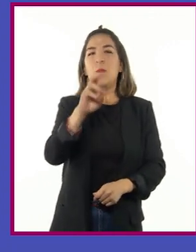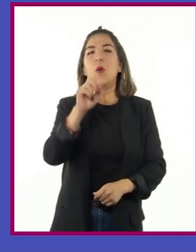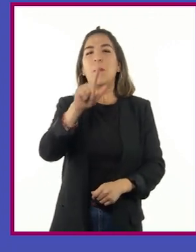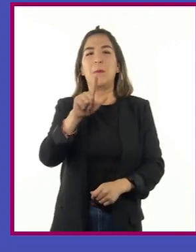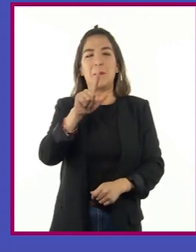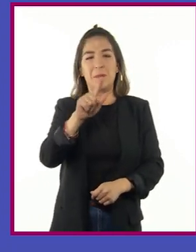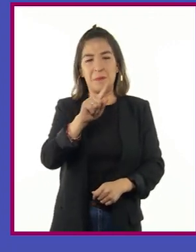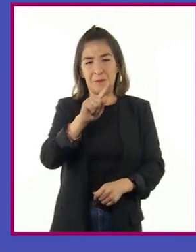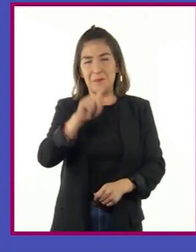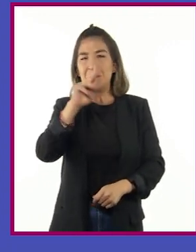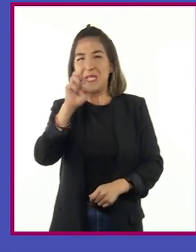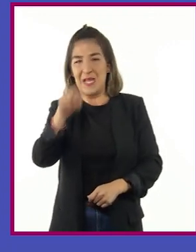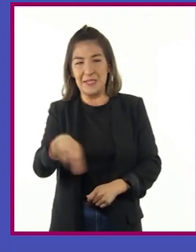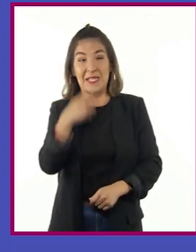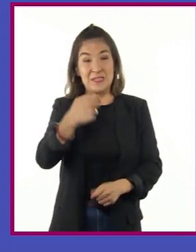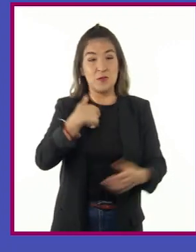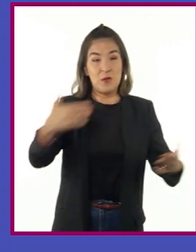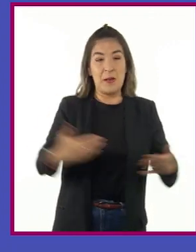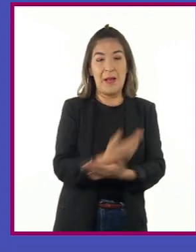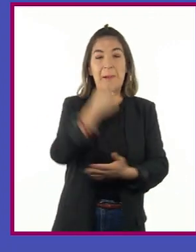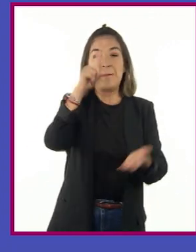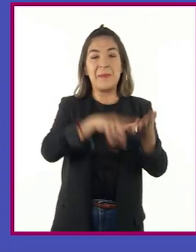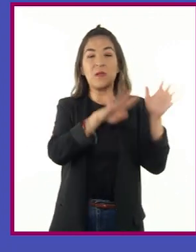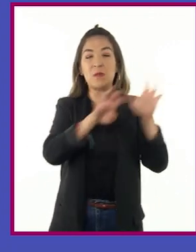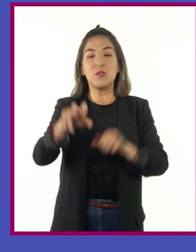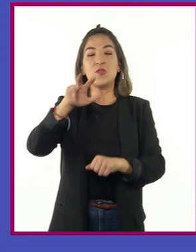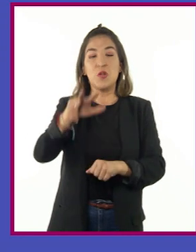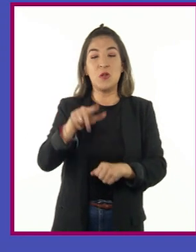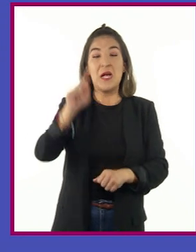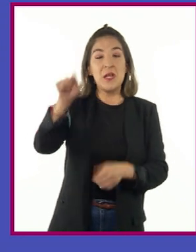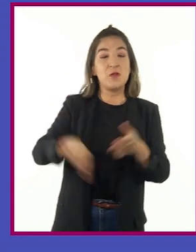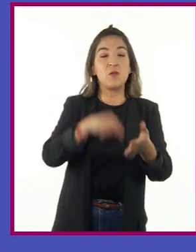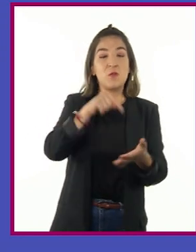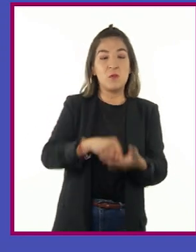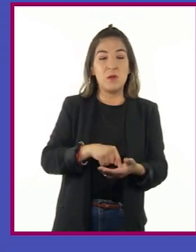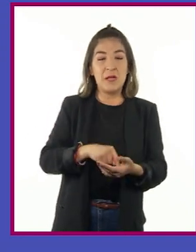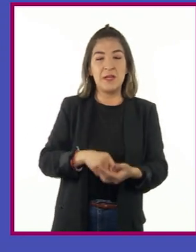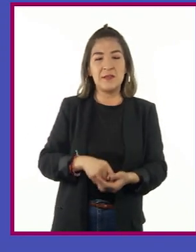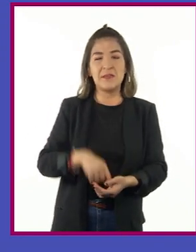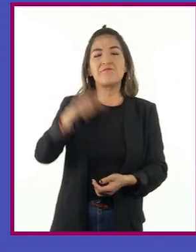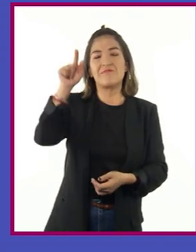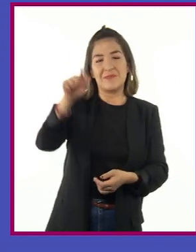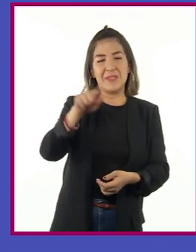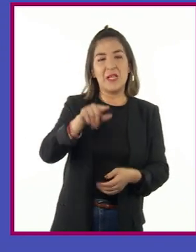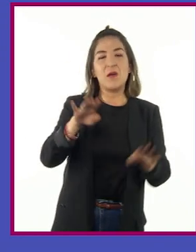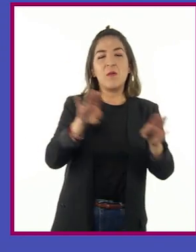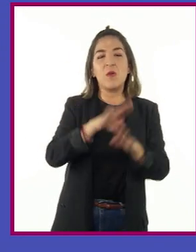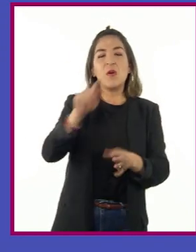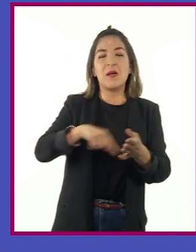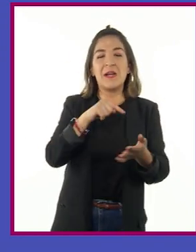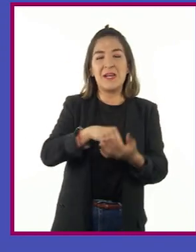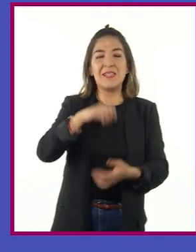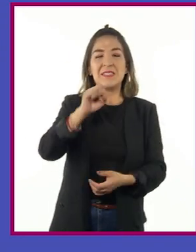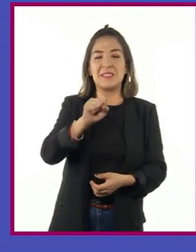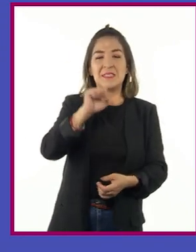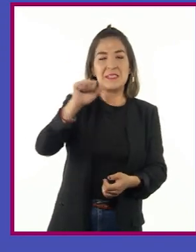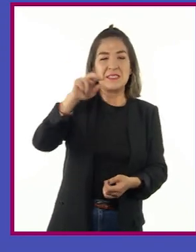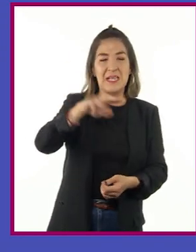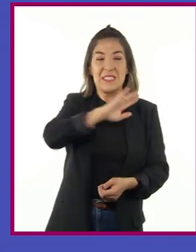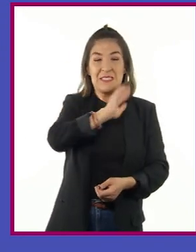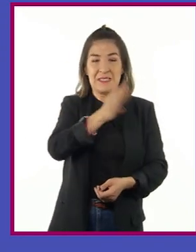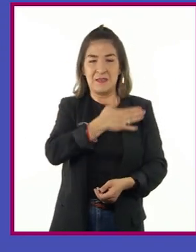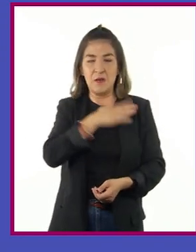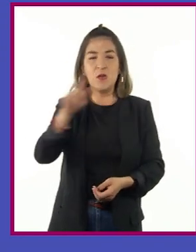Nací en el año de 1918, en el estrago de la gripa española, día de San Mateo Evangelista y